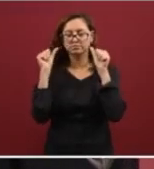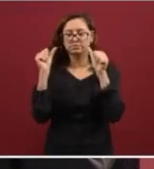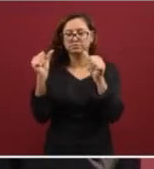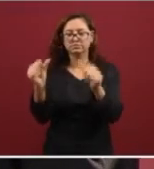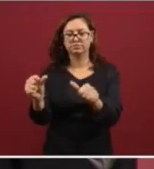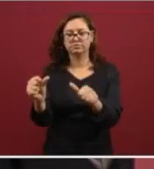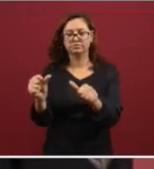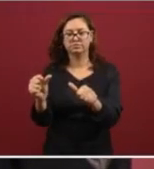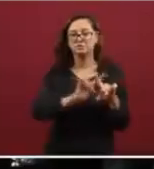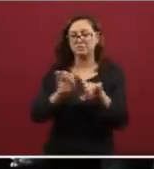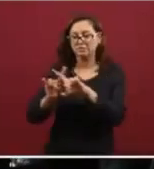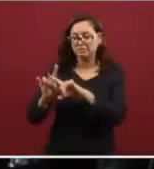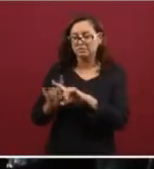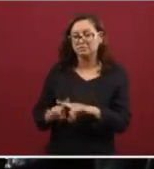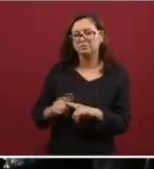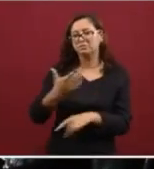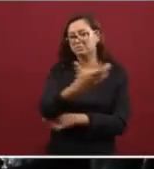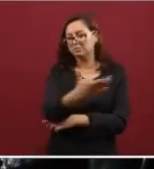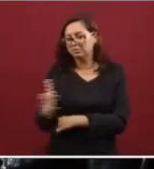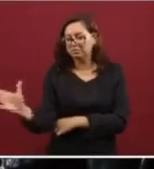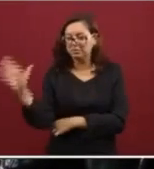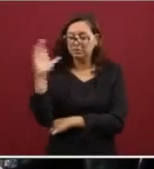a este tema, porque